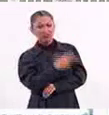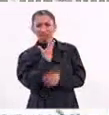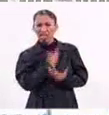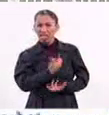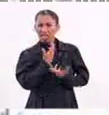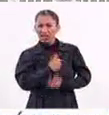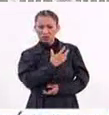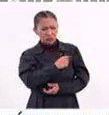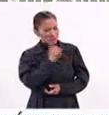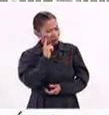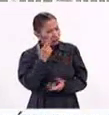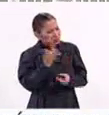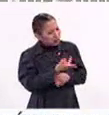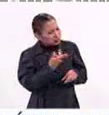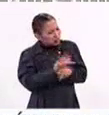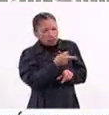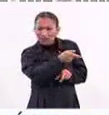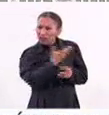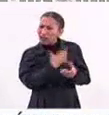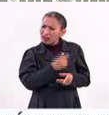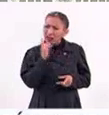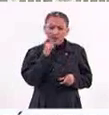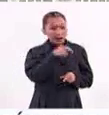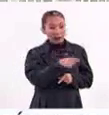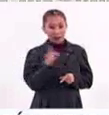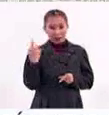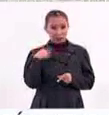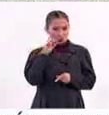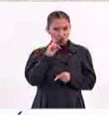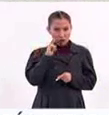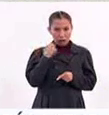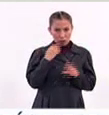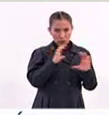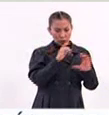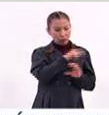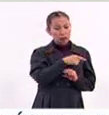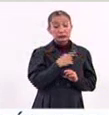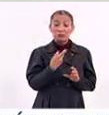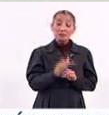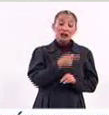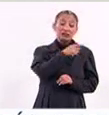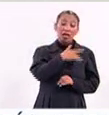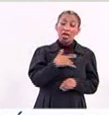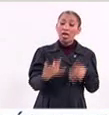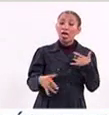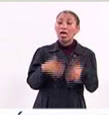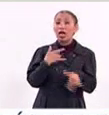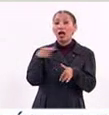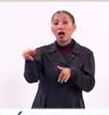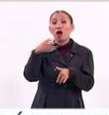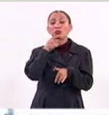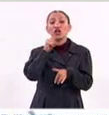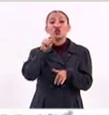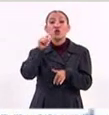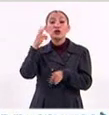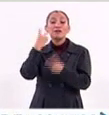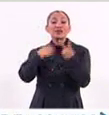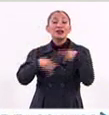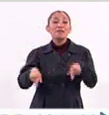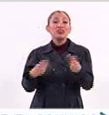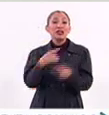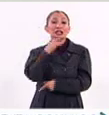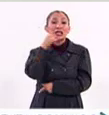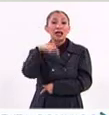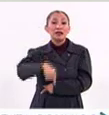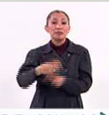a deprimir y dice, ¿pero qué le pasa? Entonces las doncellas le dicen, no, lo que pasó es que está enamorada de un tonuello que vino a